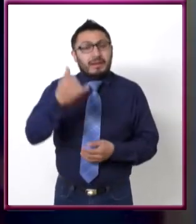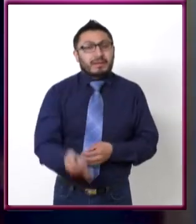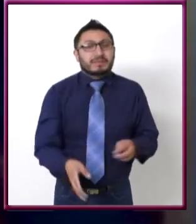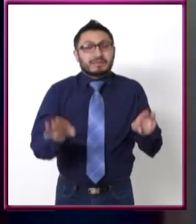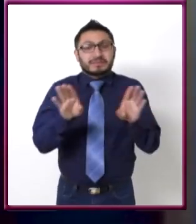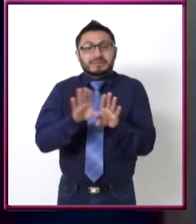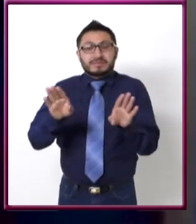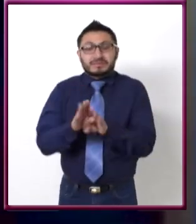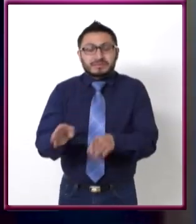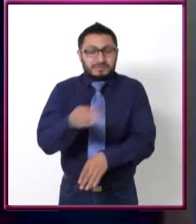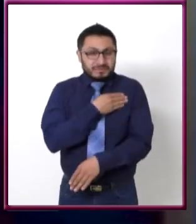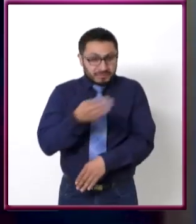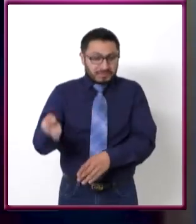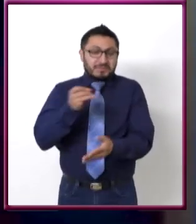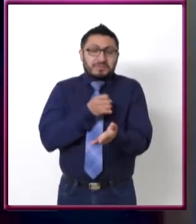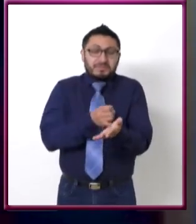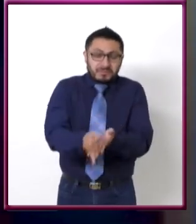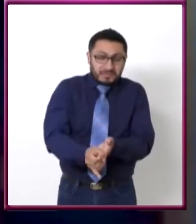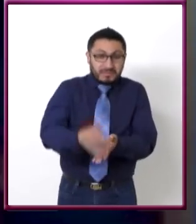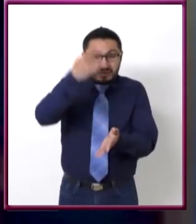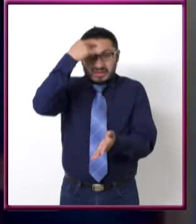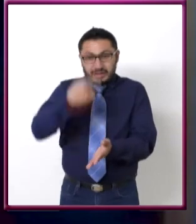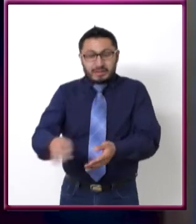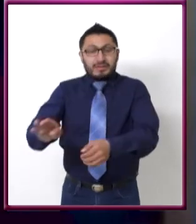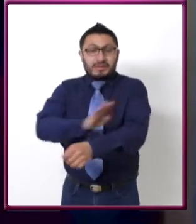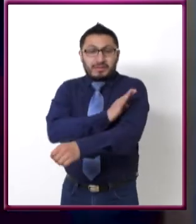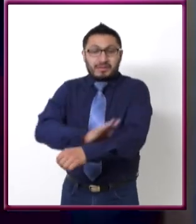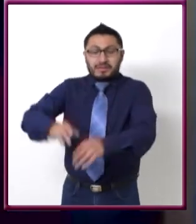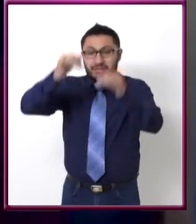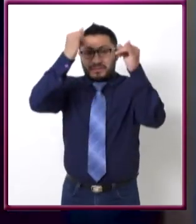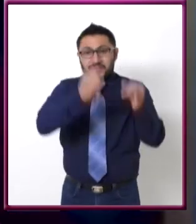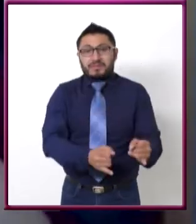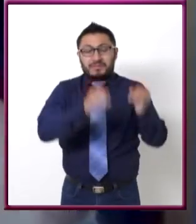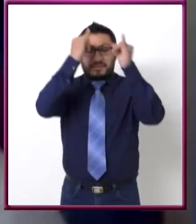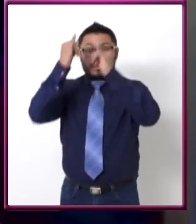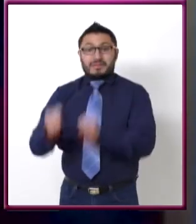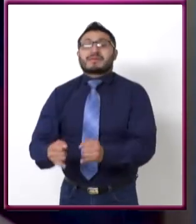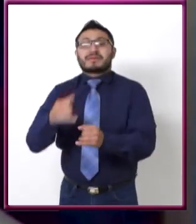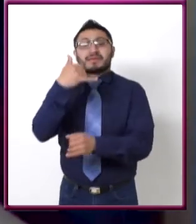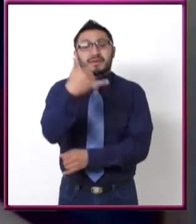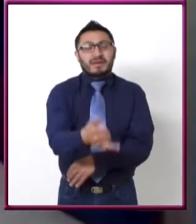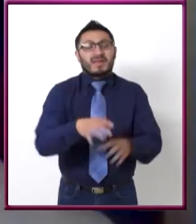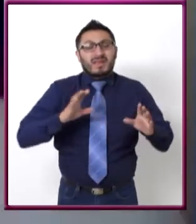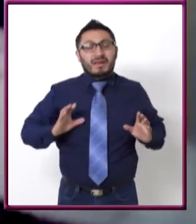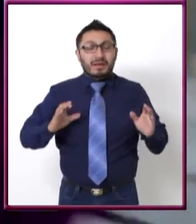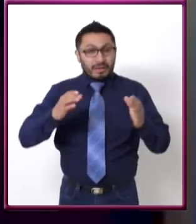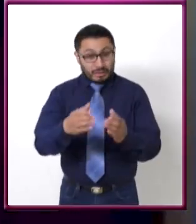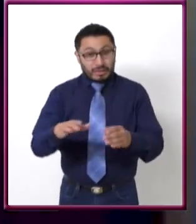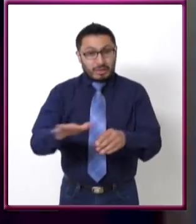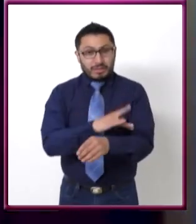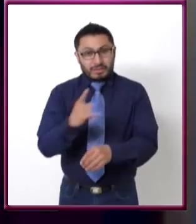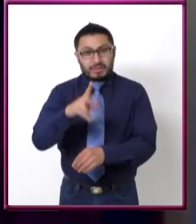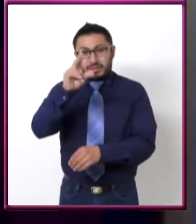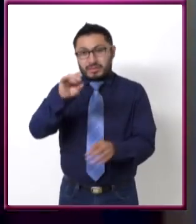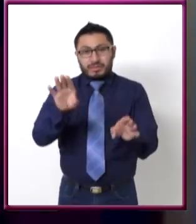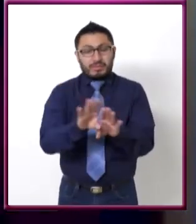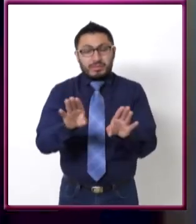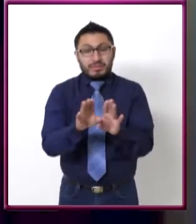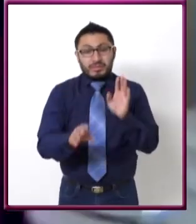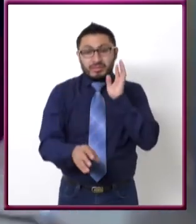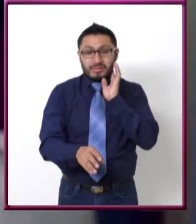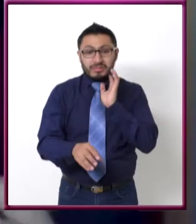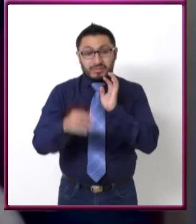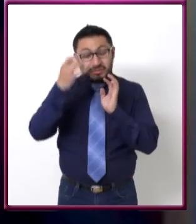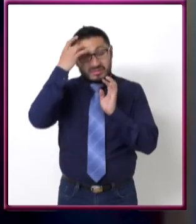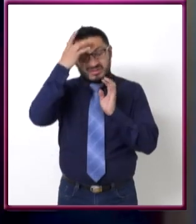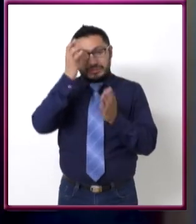y tomar buenas decisiones para el bienestar personal y colectivo, porque no se trata